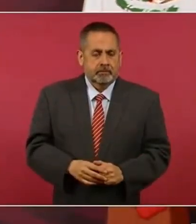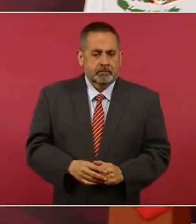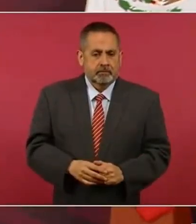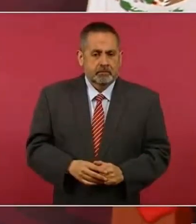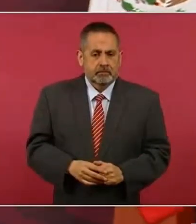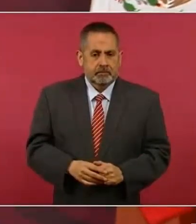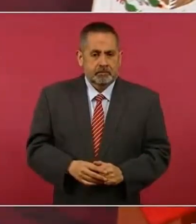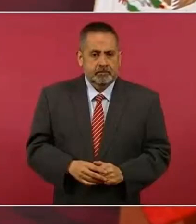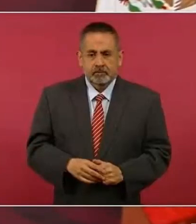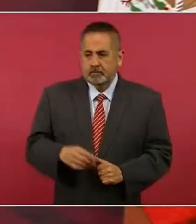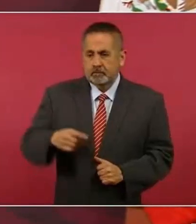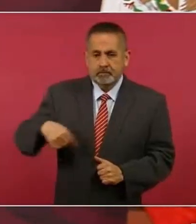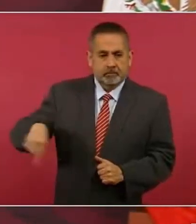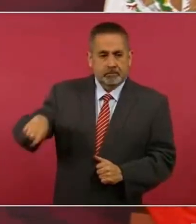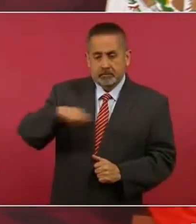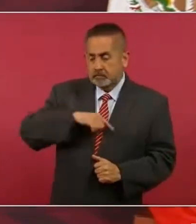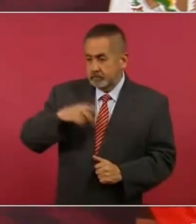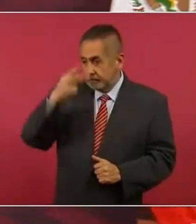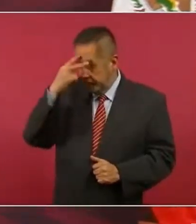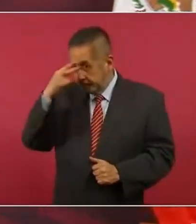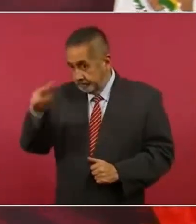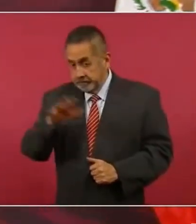de lo mejor que hay en el país,